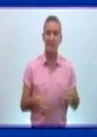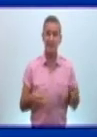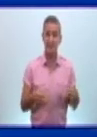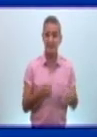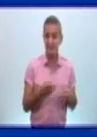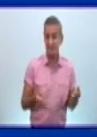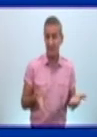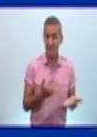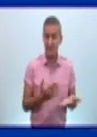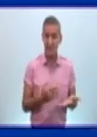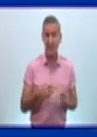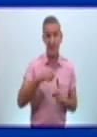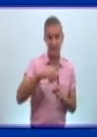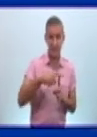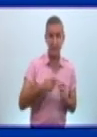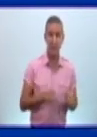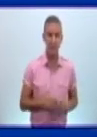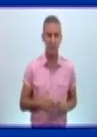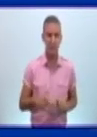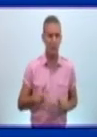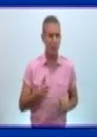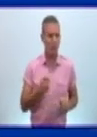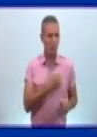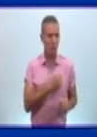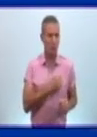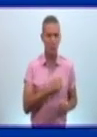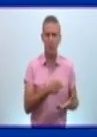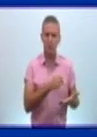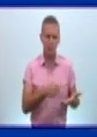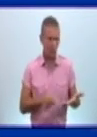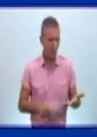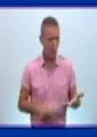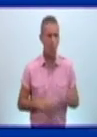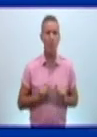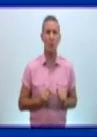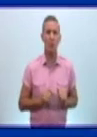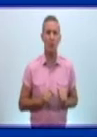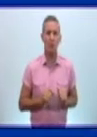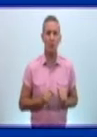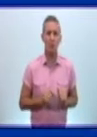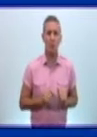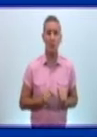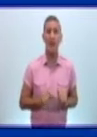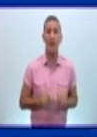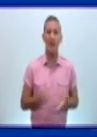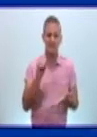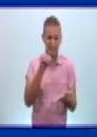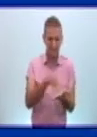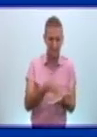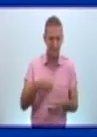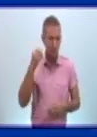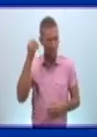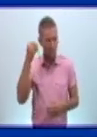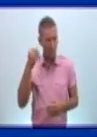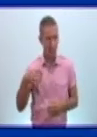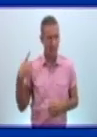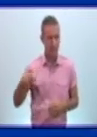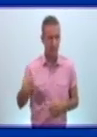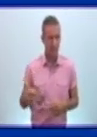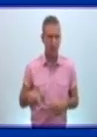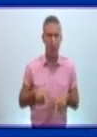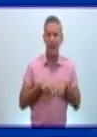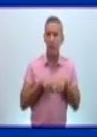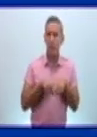Yo no quiero que en este momento ustedes se pongan a copiar la orden del ejercicio. Aquí se las pongo, pero es para analizar el ejercicio de forma